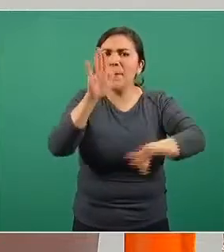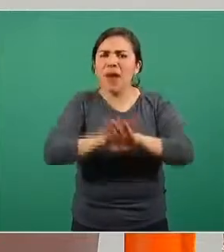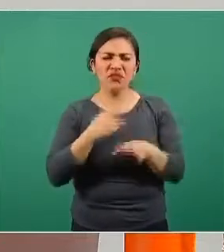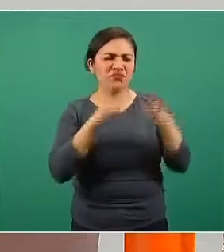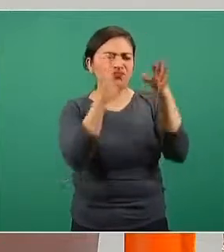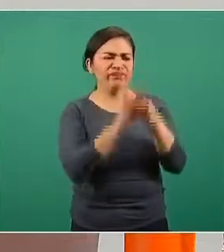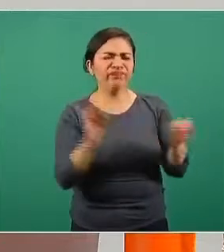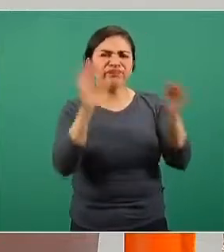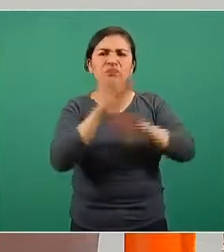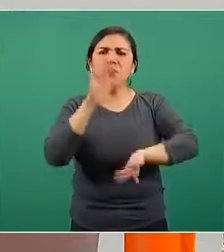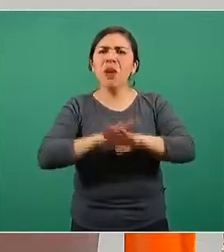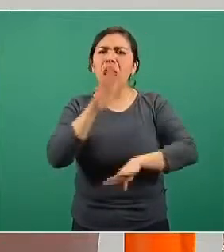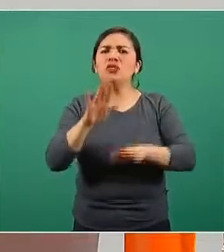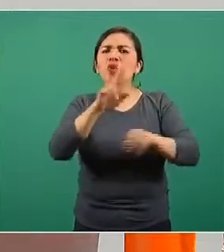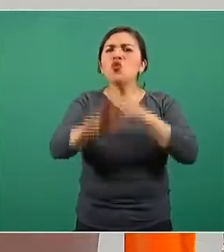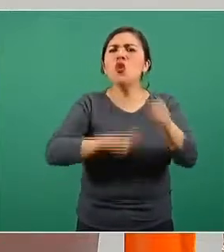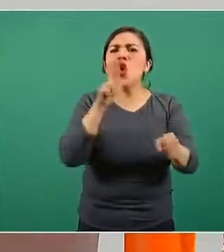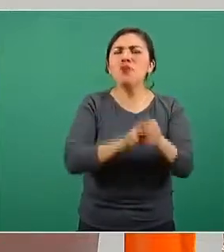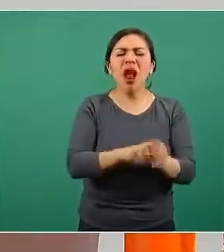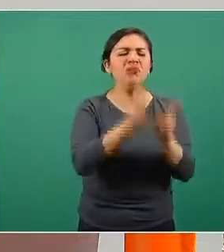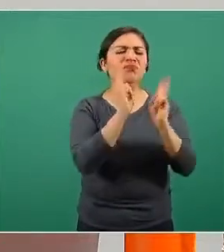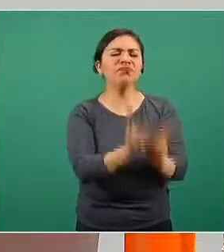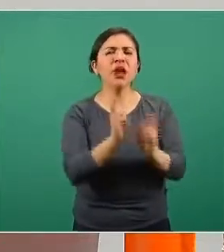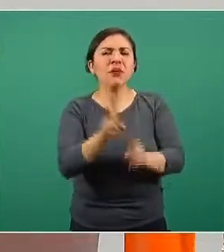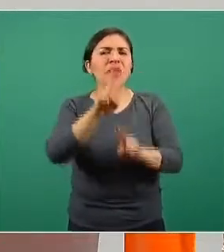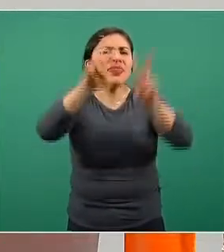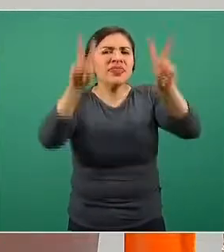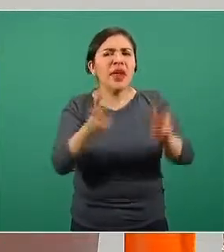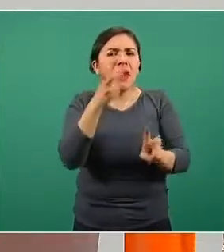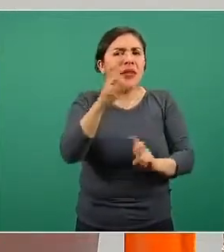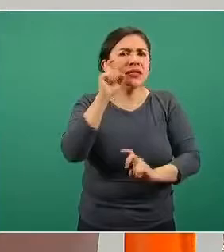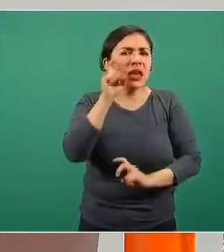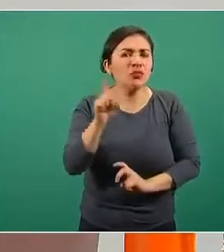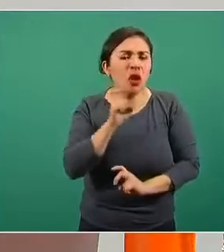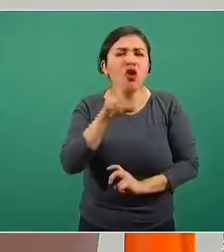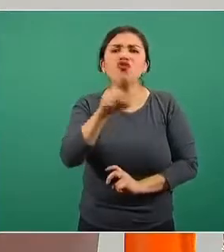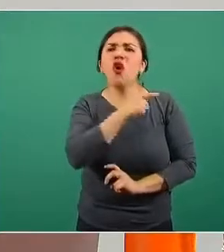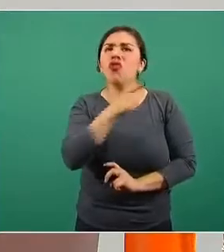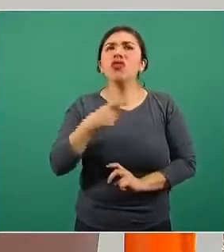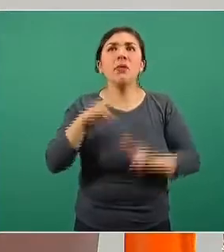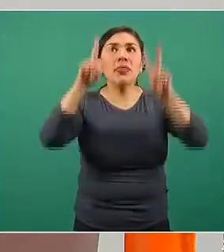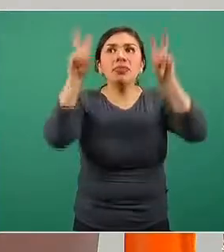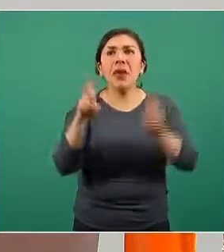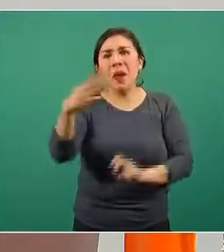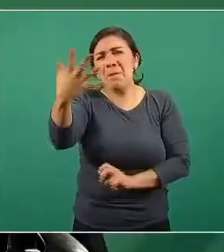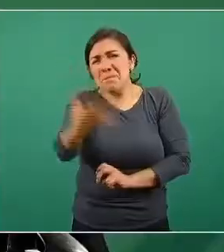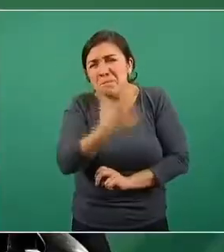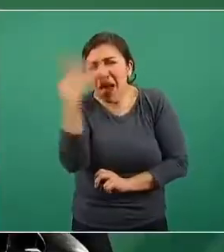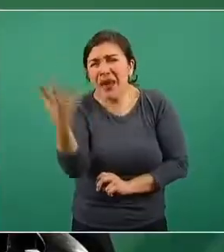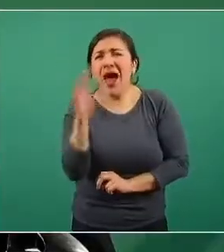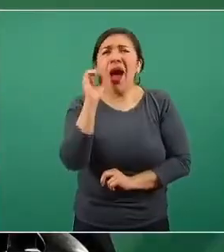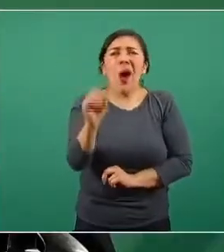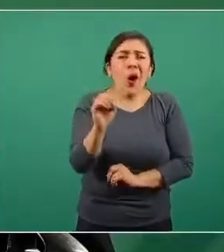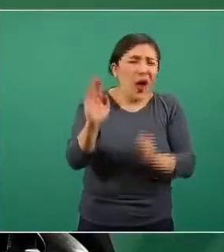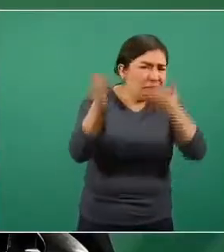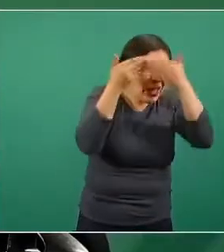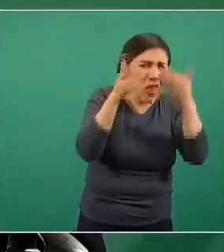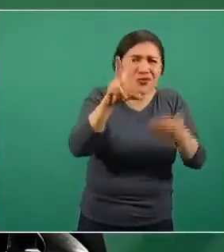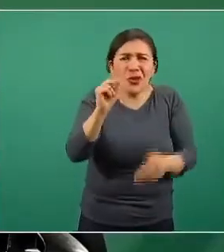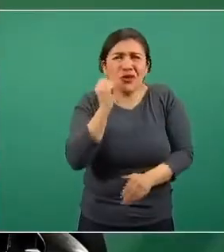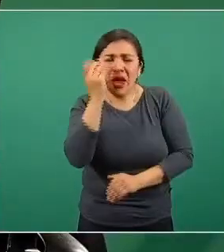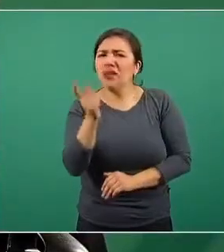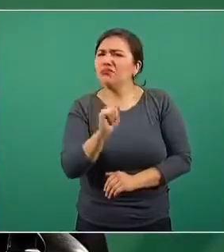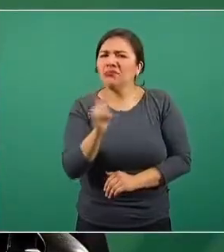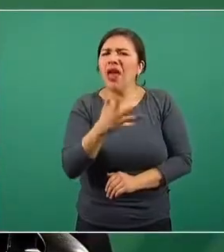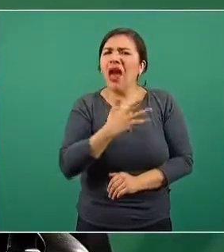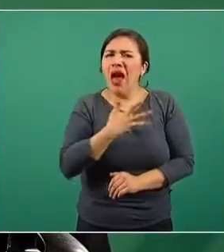conversación, conforme más podamos normalizar que esto no debe ser un tema de tabú, que los anticonceptivos están disponibles de